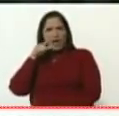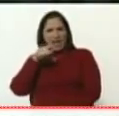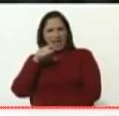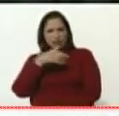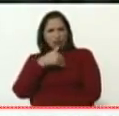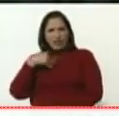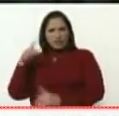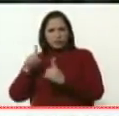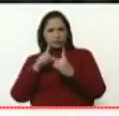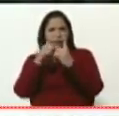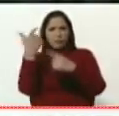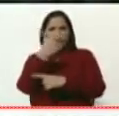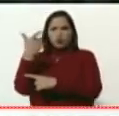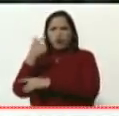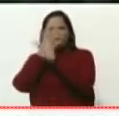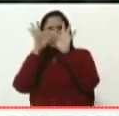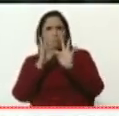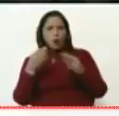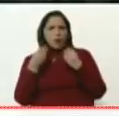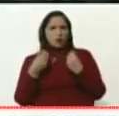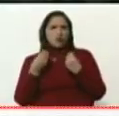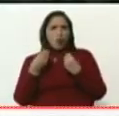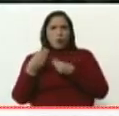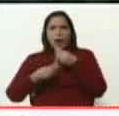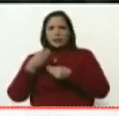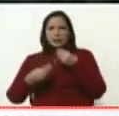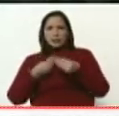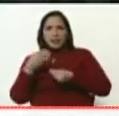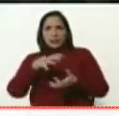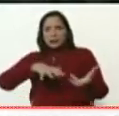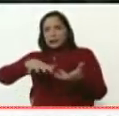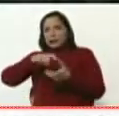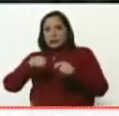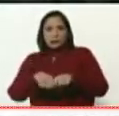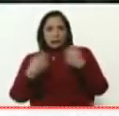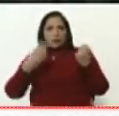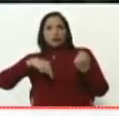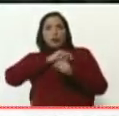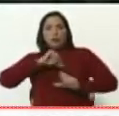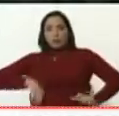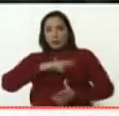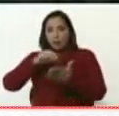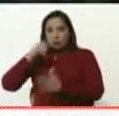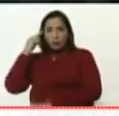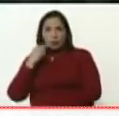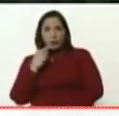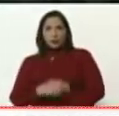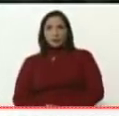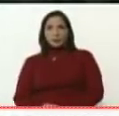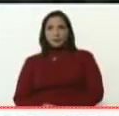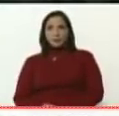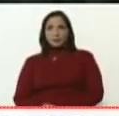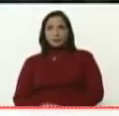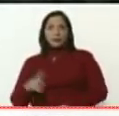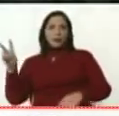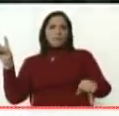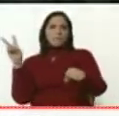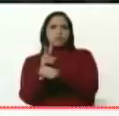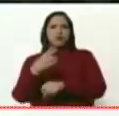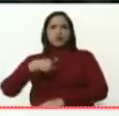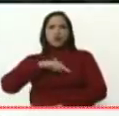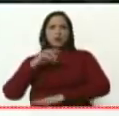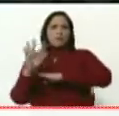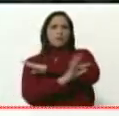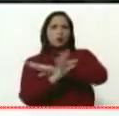era buscar la manera de generar fragilidad en nuestra Fuerza Armada Nacional Bolivariana, violentar nuestra